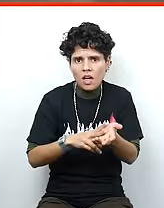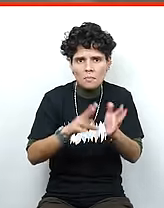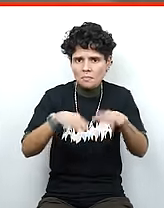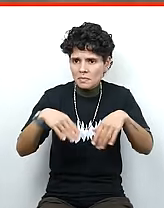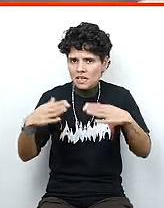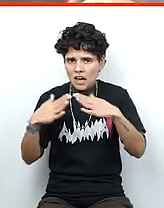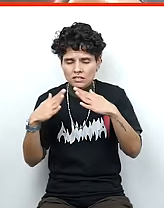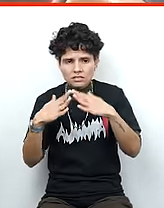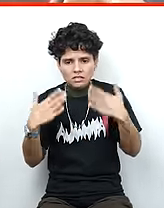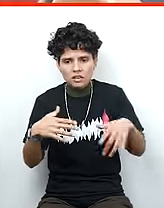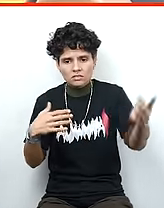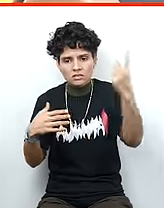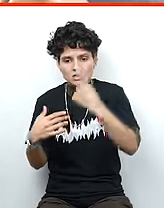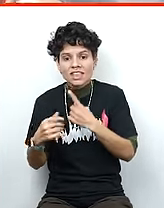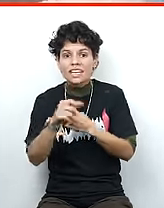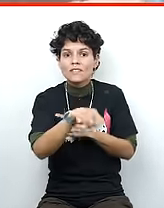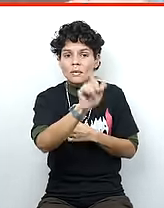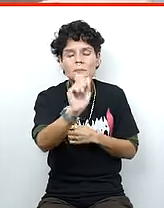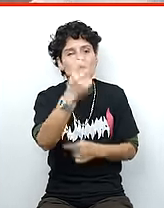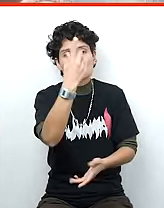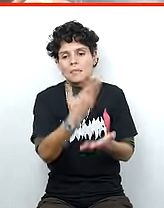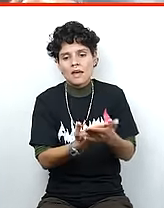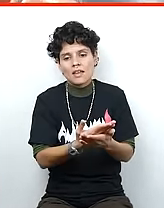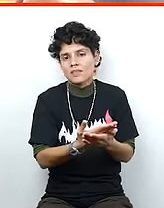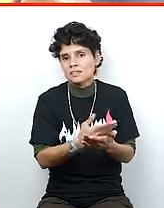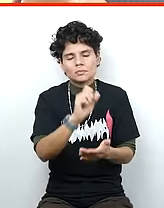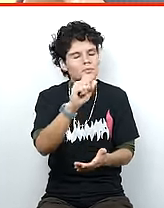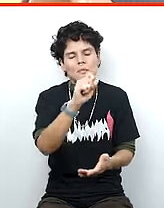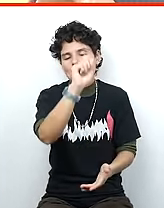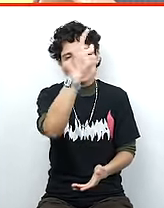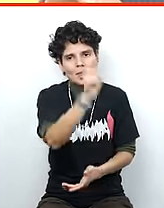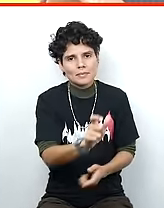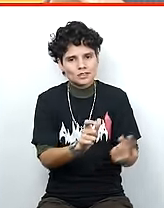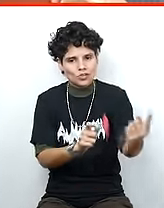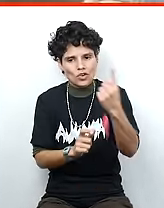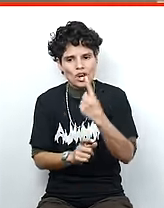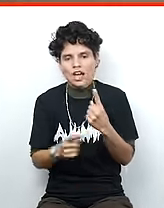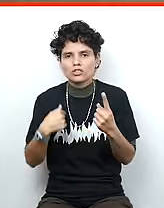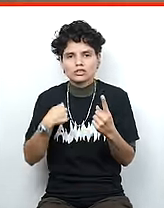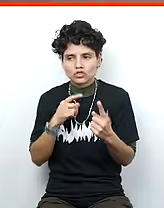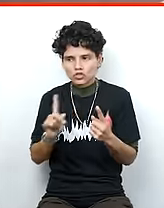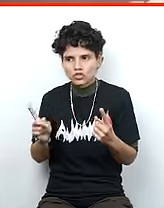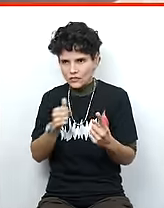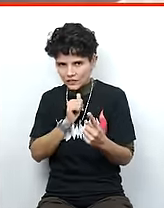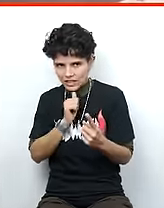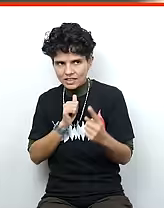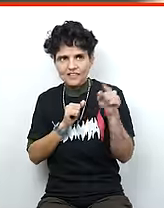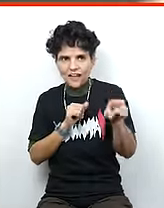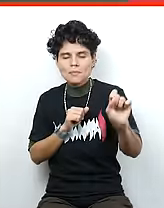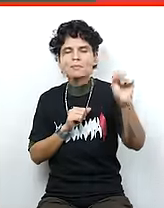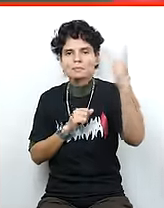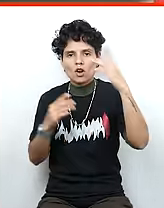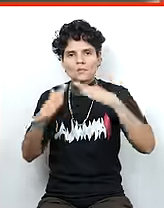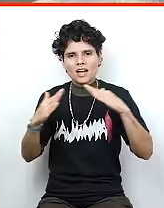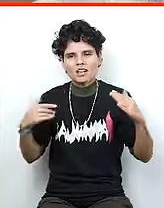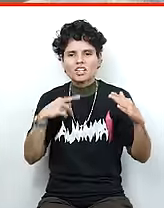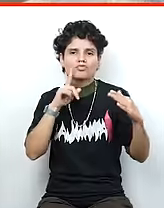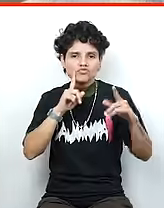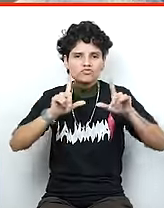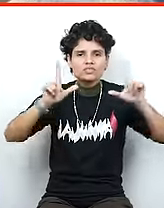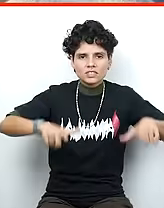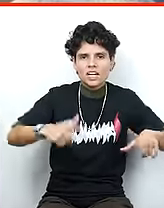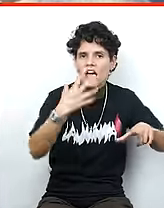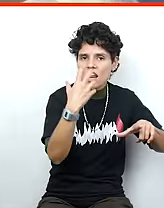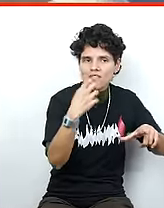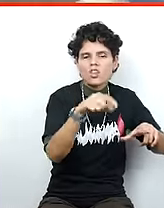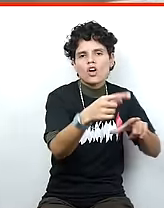o si yo tenía, había recién hecho. Él fue la primera persona en estrenar el estudio, yo había grabado todavía y él fue el primero en grabar. Buena historia. Sí, fue